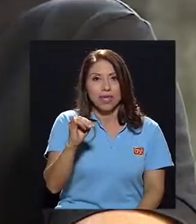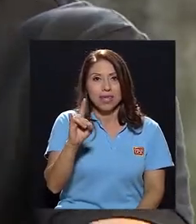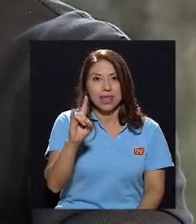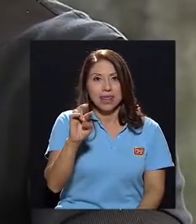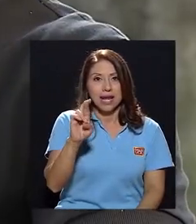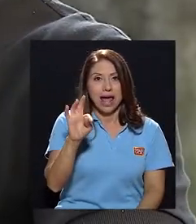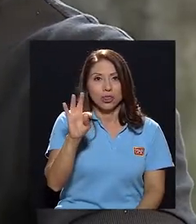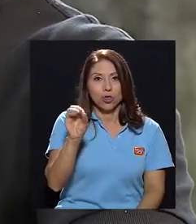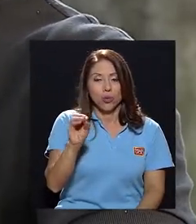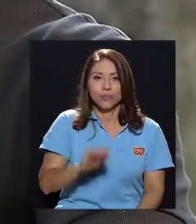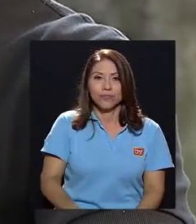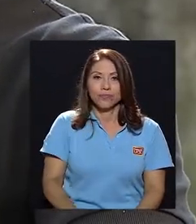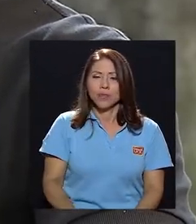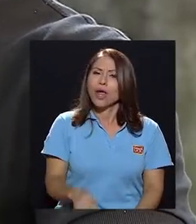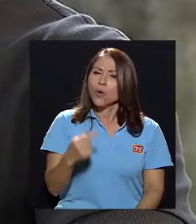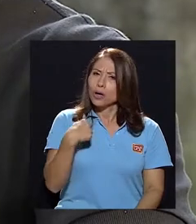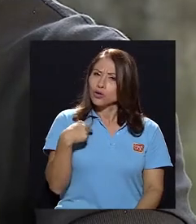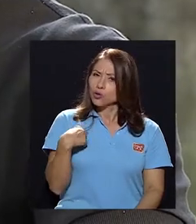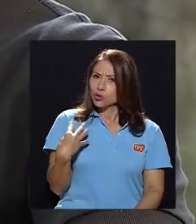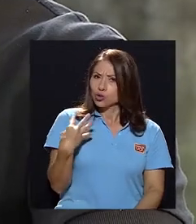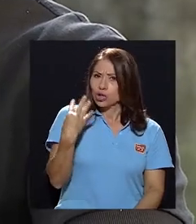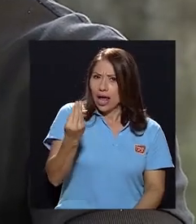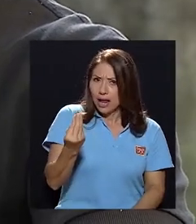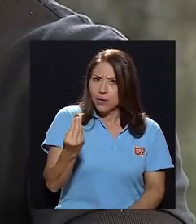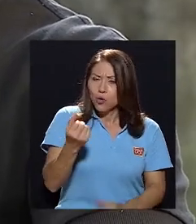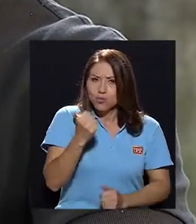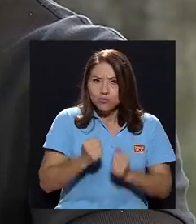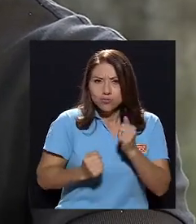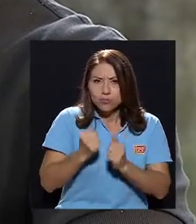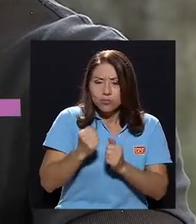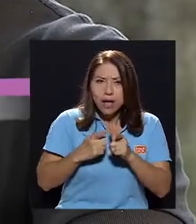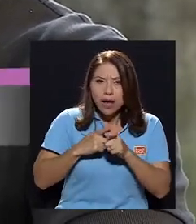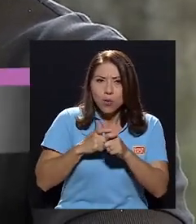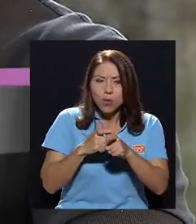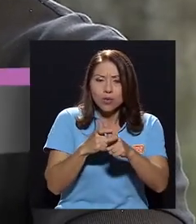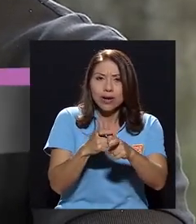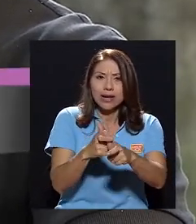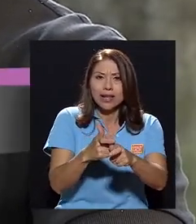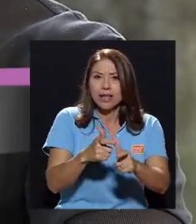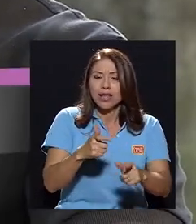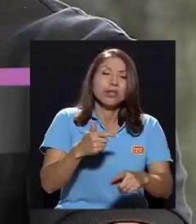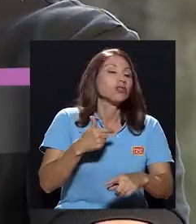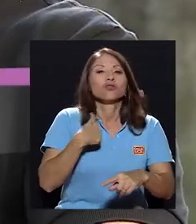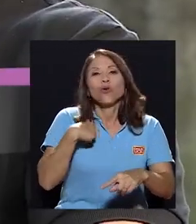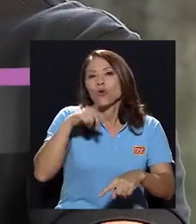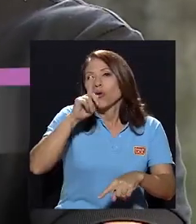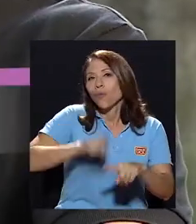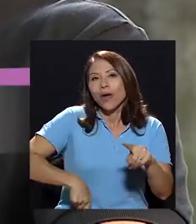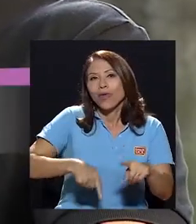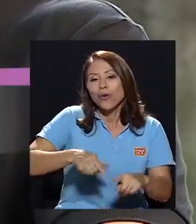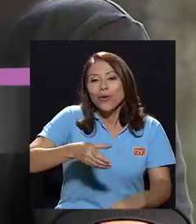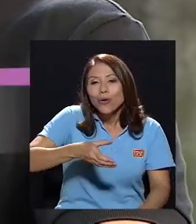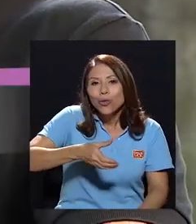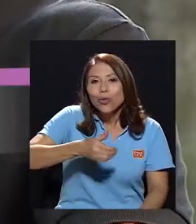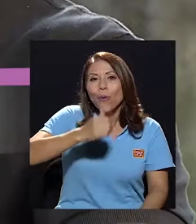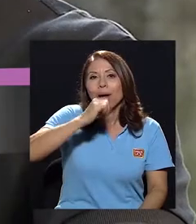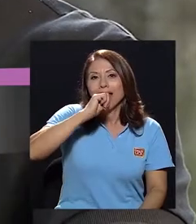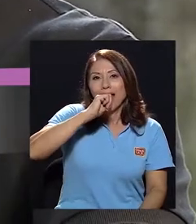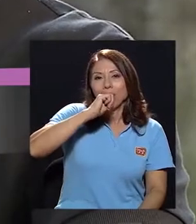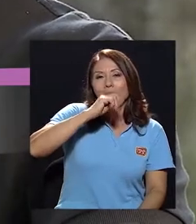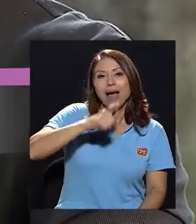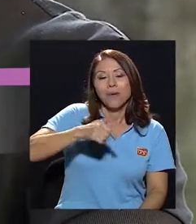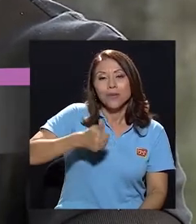salgo ahí y he corrido, ¿verdad? Y hablábamos ahora en el corto, yo no puedo tomarle agua porque se me mete en